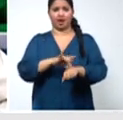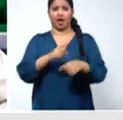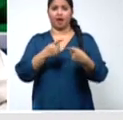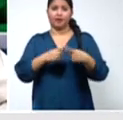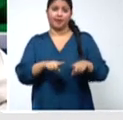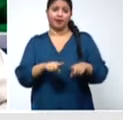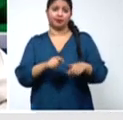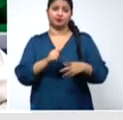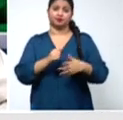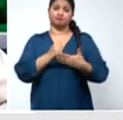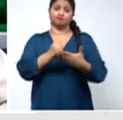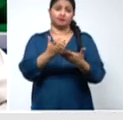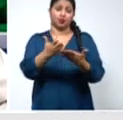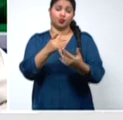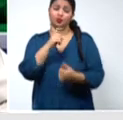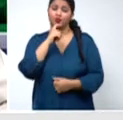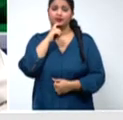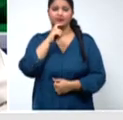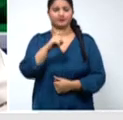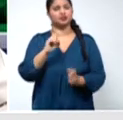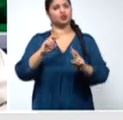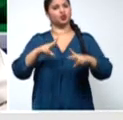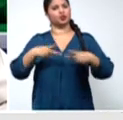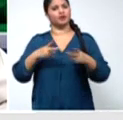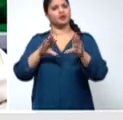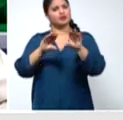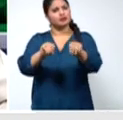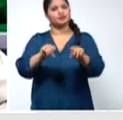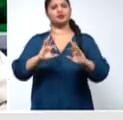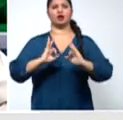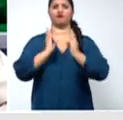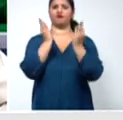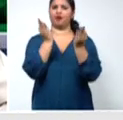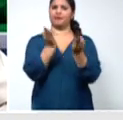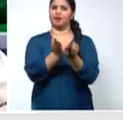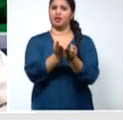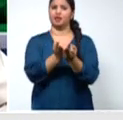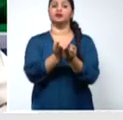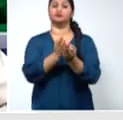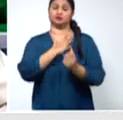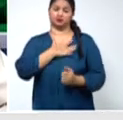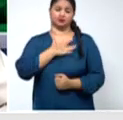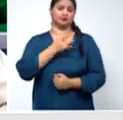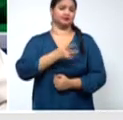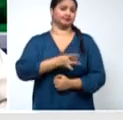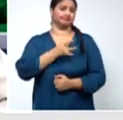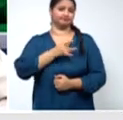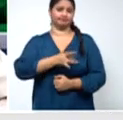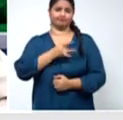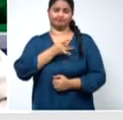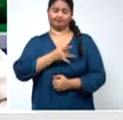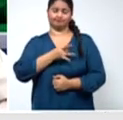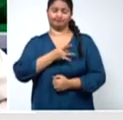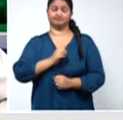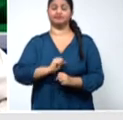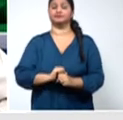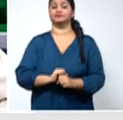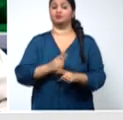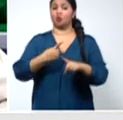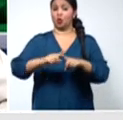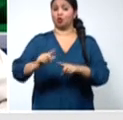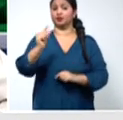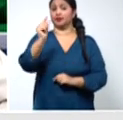Reiteramos nuestras condolencias familiares y amistades y lamentamos mucho todos estos fallecimientos. El otro es